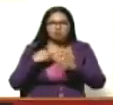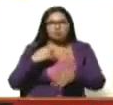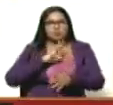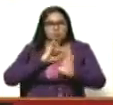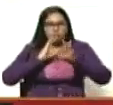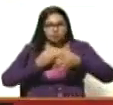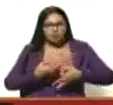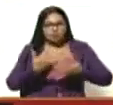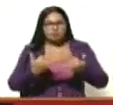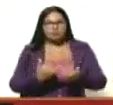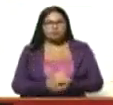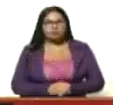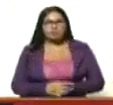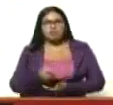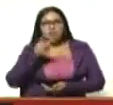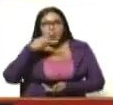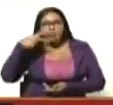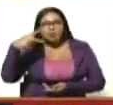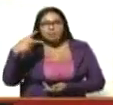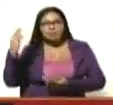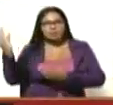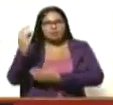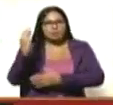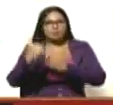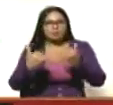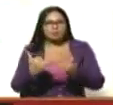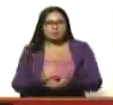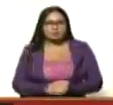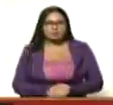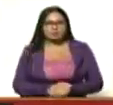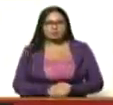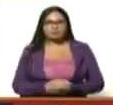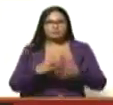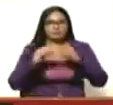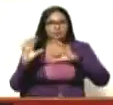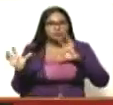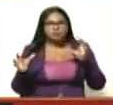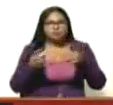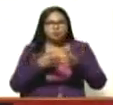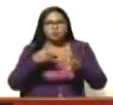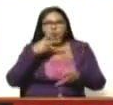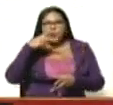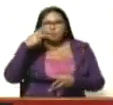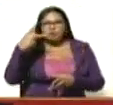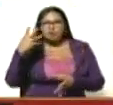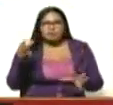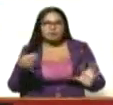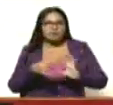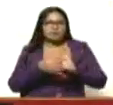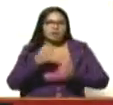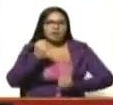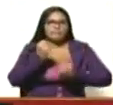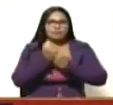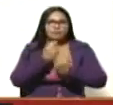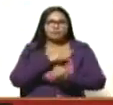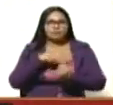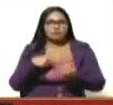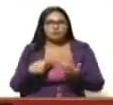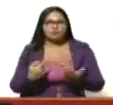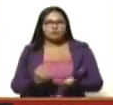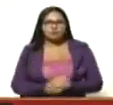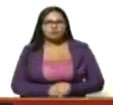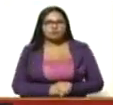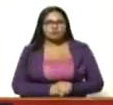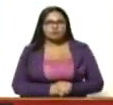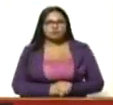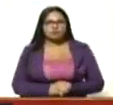mismos. Los poetas colombianos, quizás todos, traemos un poema en solidaridad con nuestros,